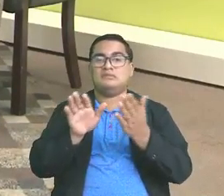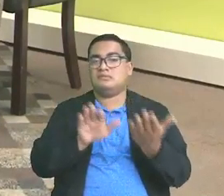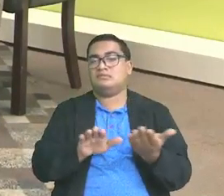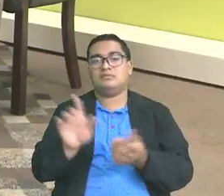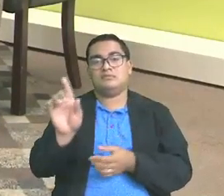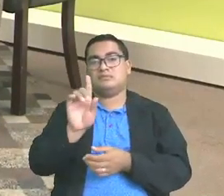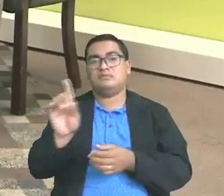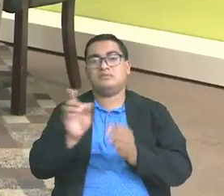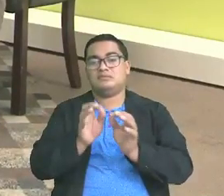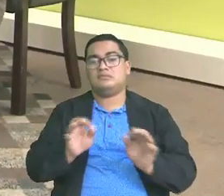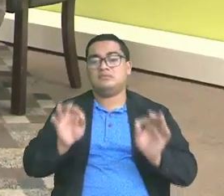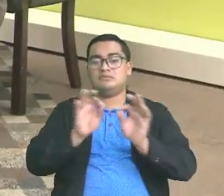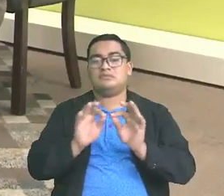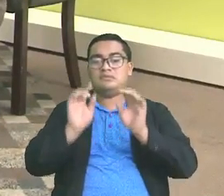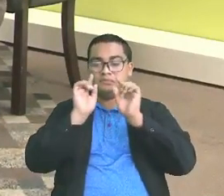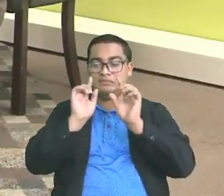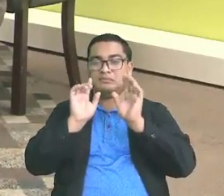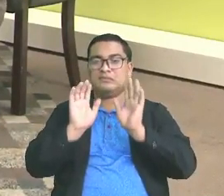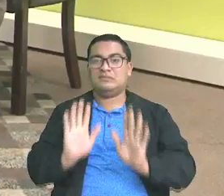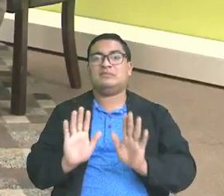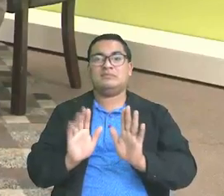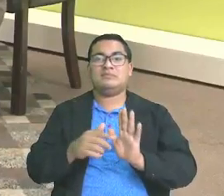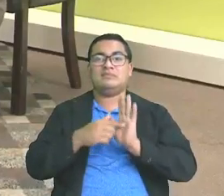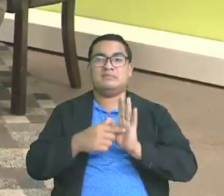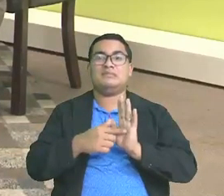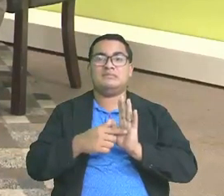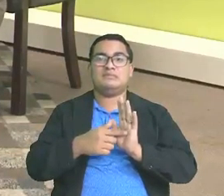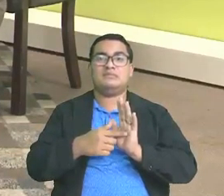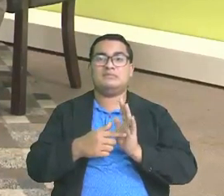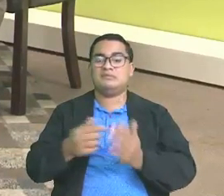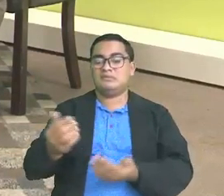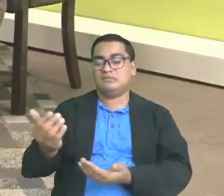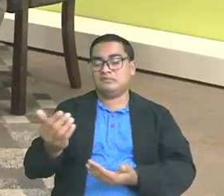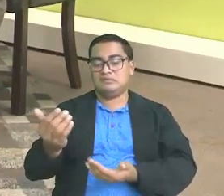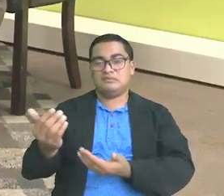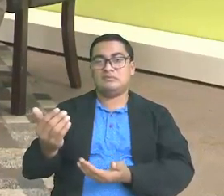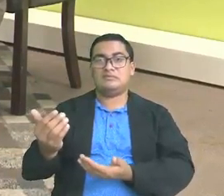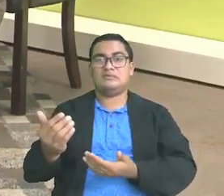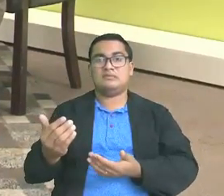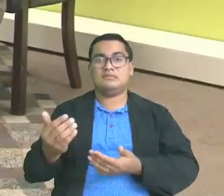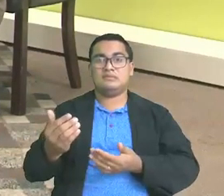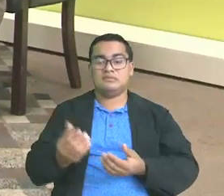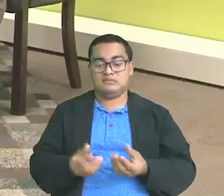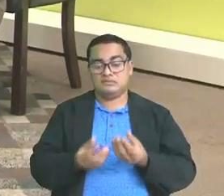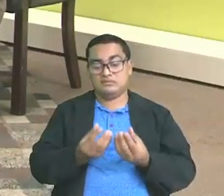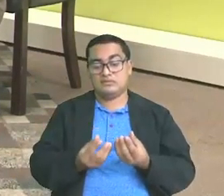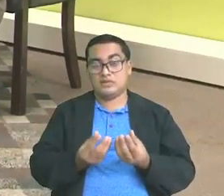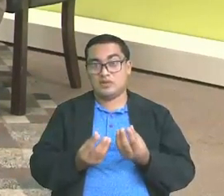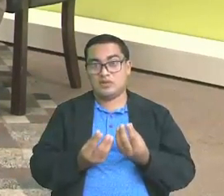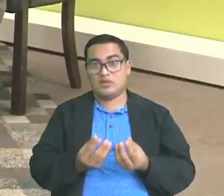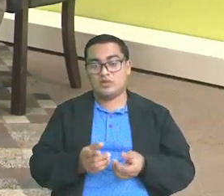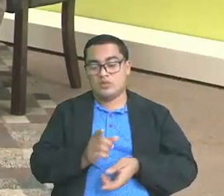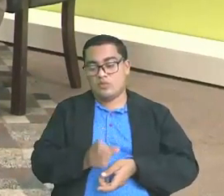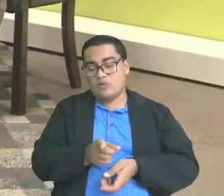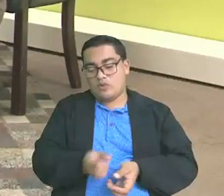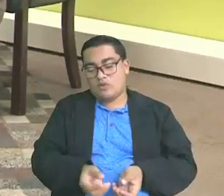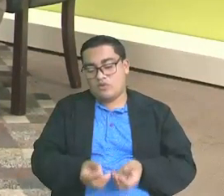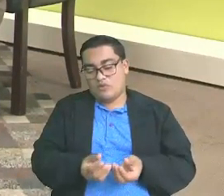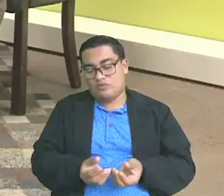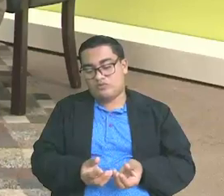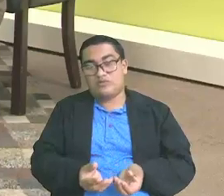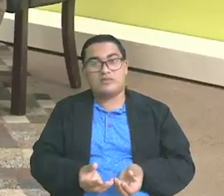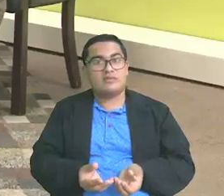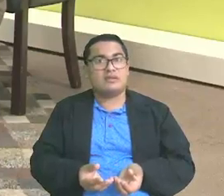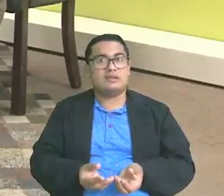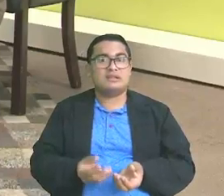nosotros estamos pendientes. Sin embargo, si tenemos un niño que se le aumentó de tamaño el testículo, se metió intestino allí dentro,